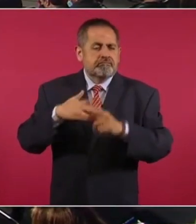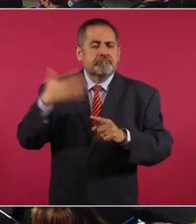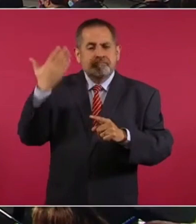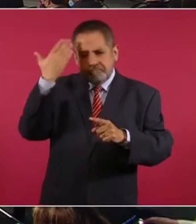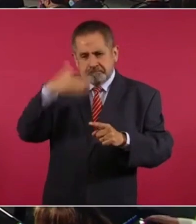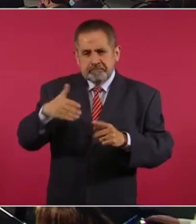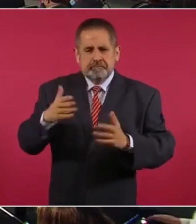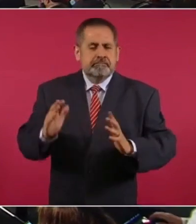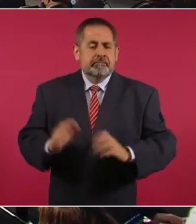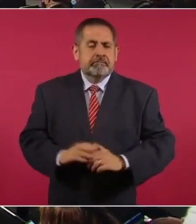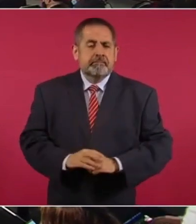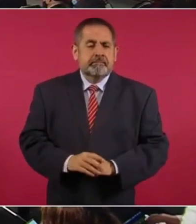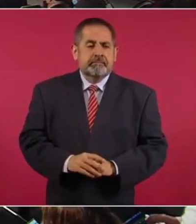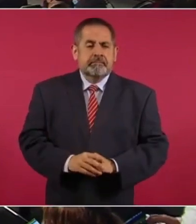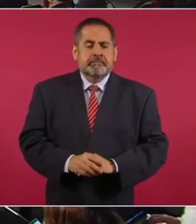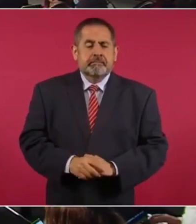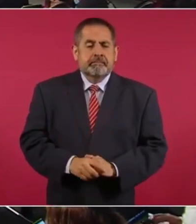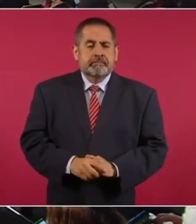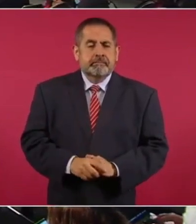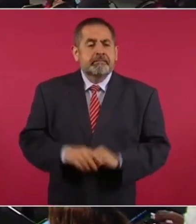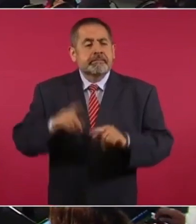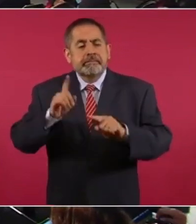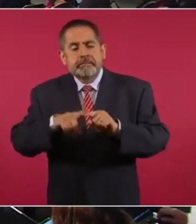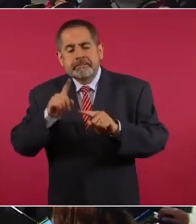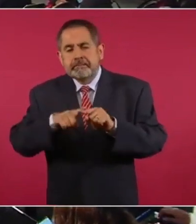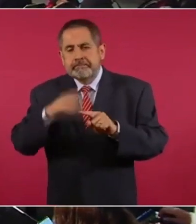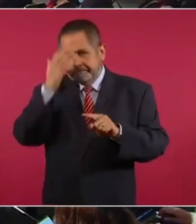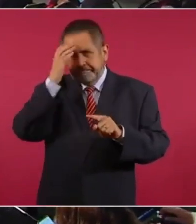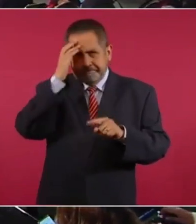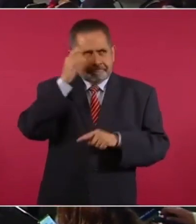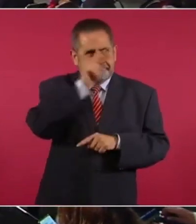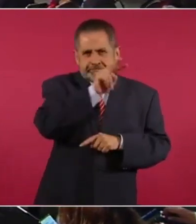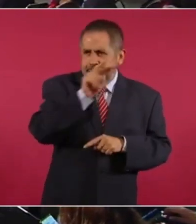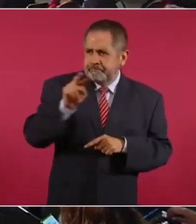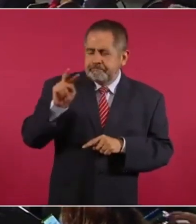sepa quién es quién.